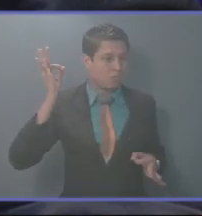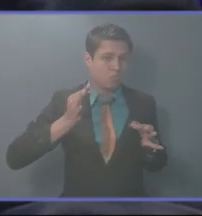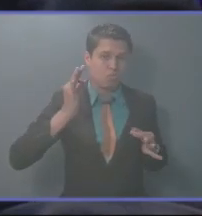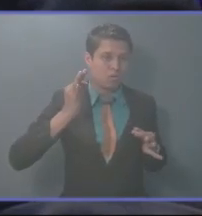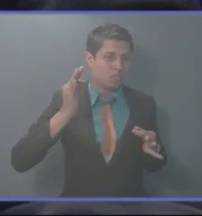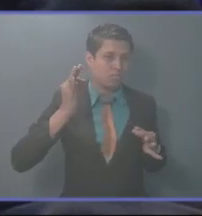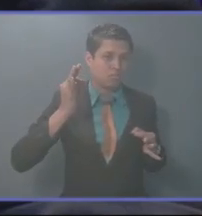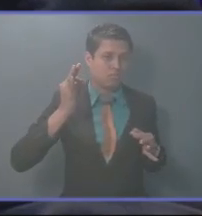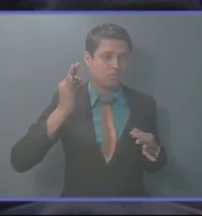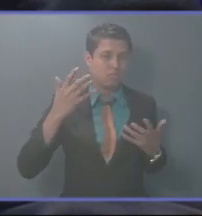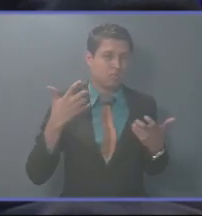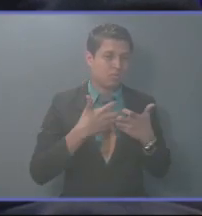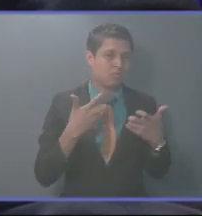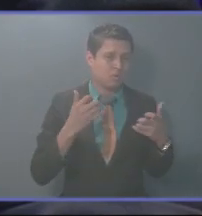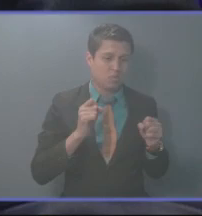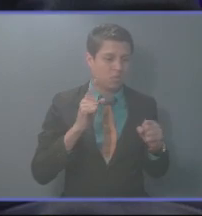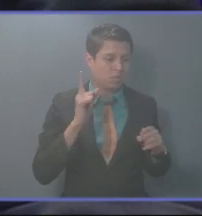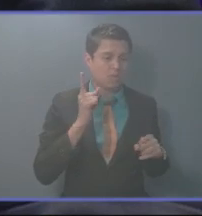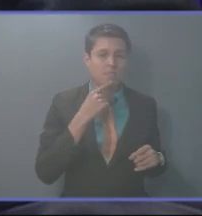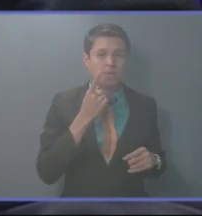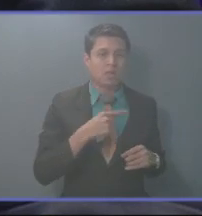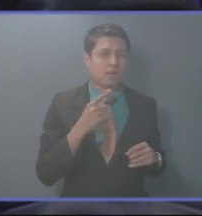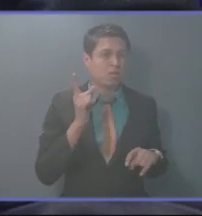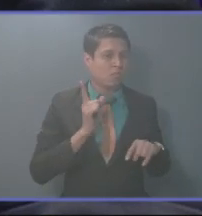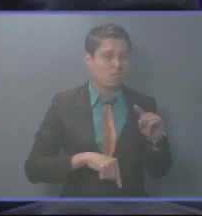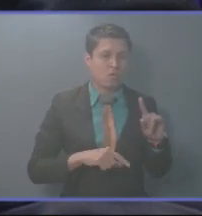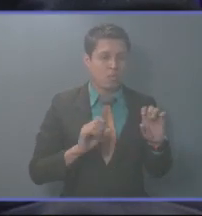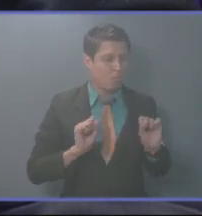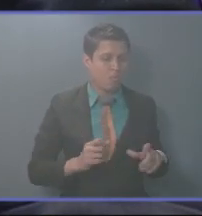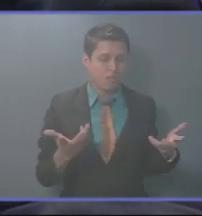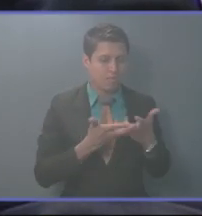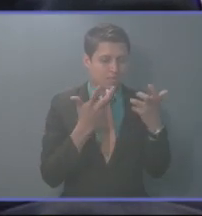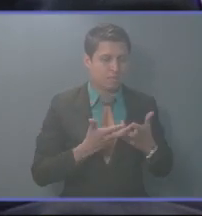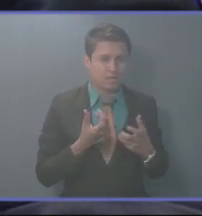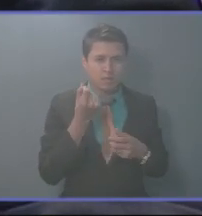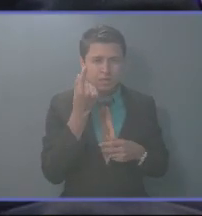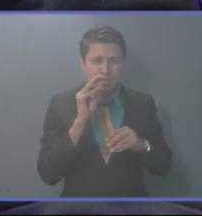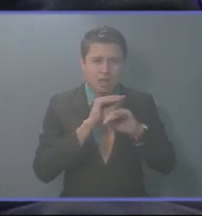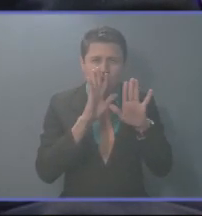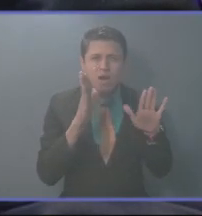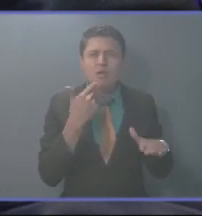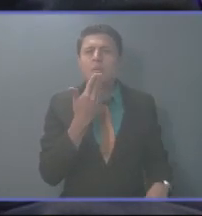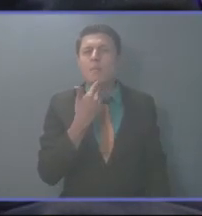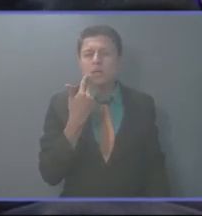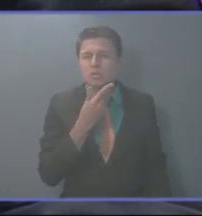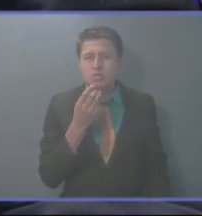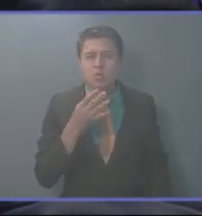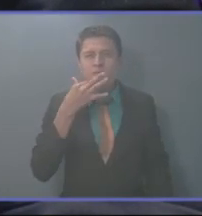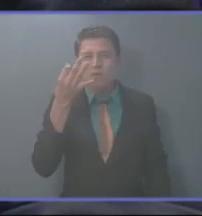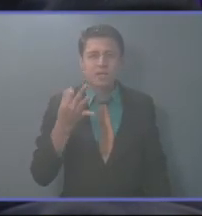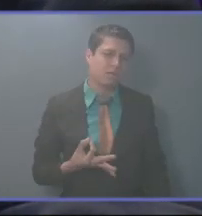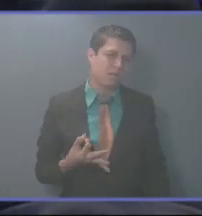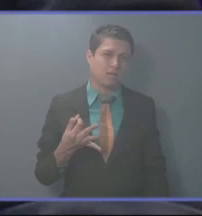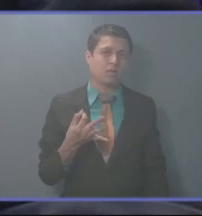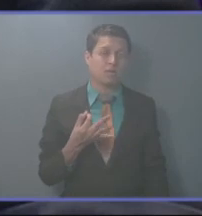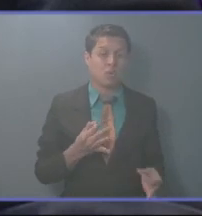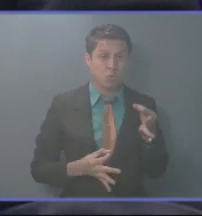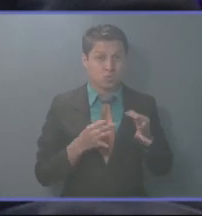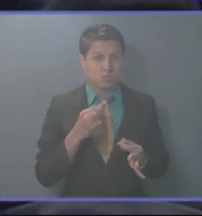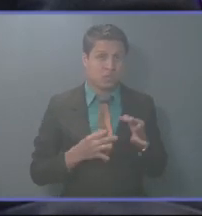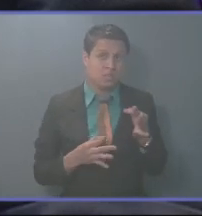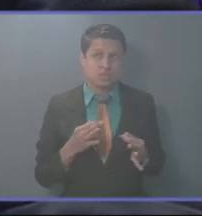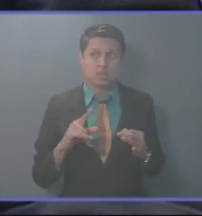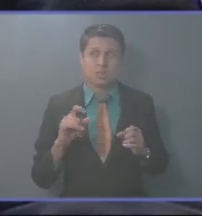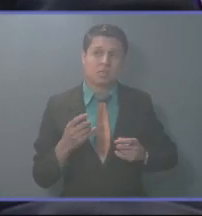impidan su investigación, el esclarecimiento de la verdad, la aplicación de una justicia independiente y que nieguen